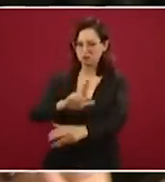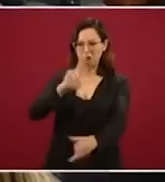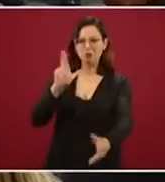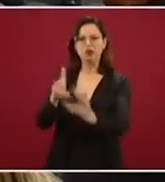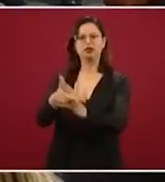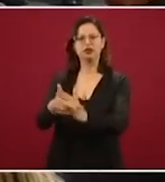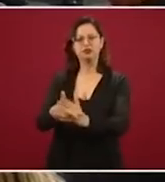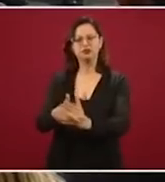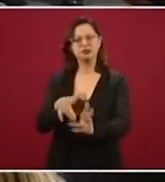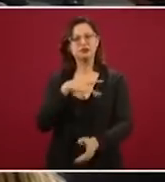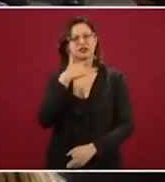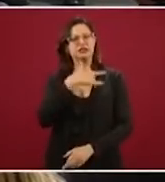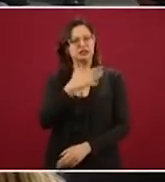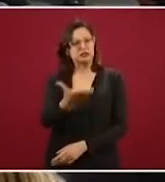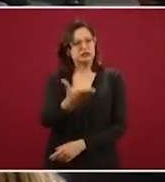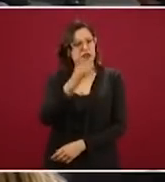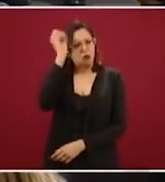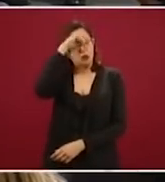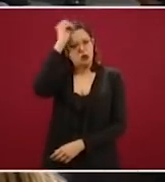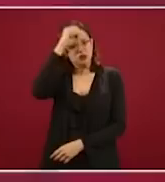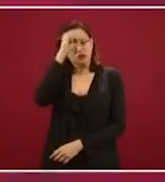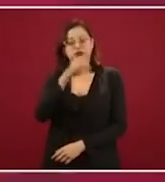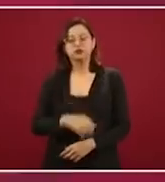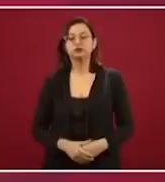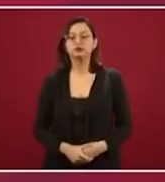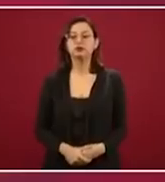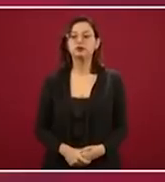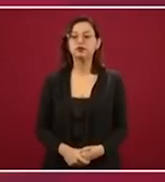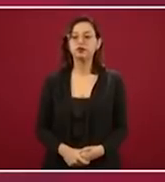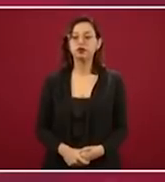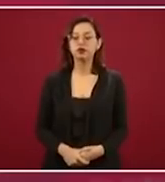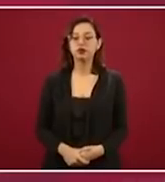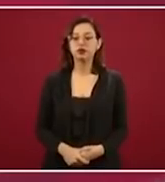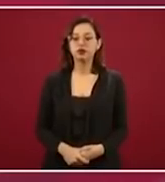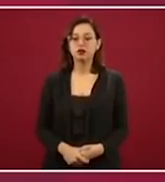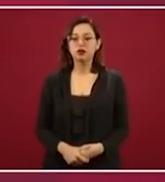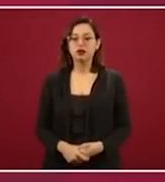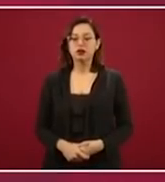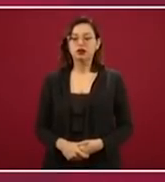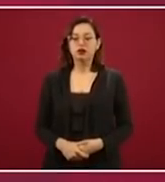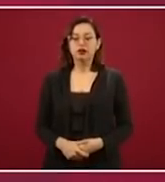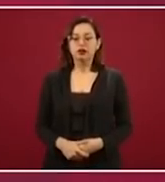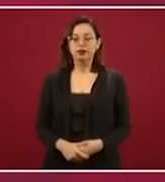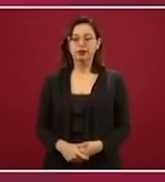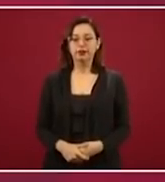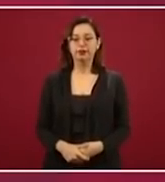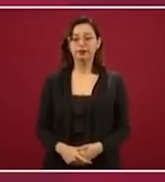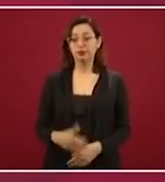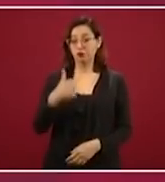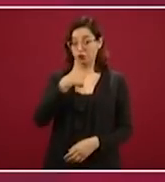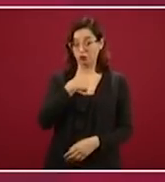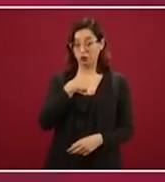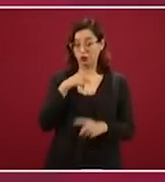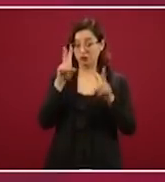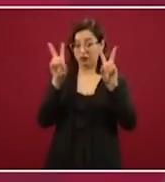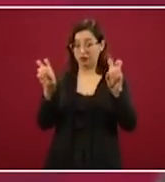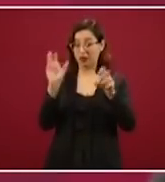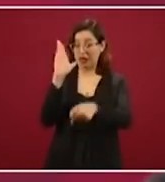favor. Yo no creo en la pena de muerte. Y no creo, además, que esa